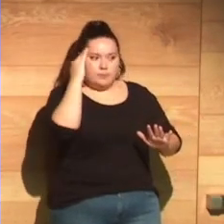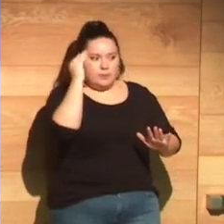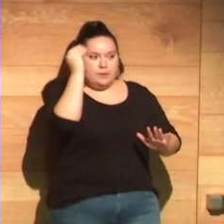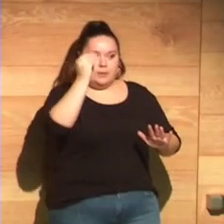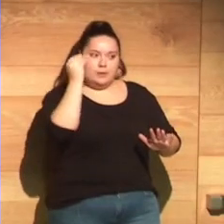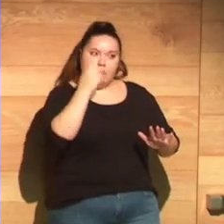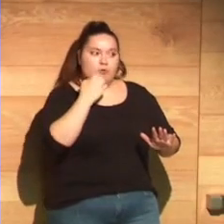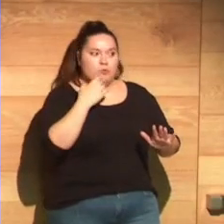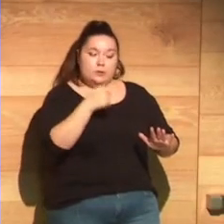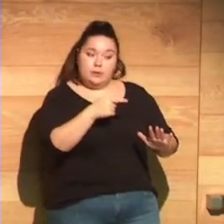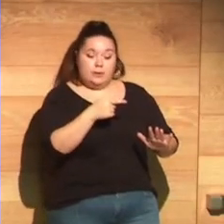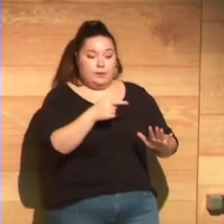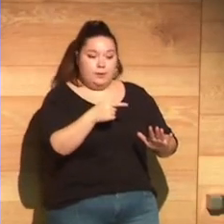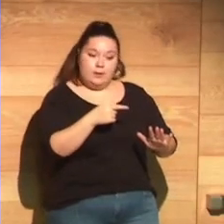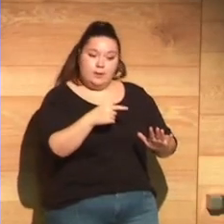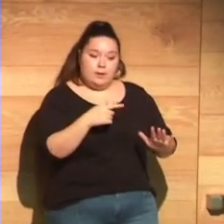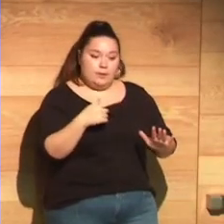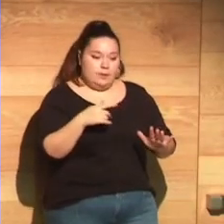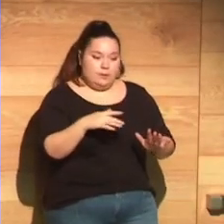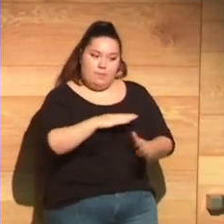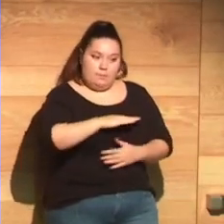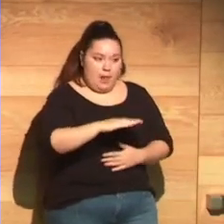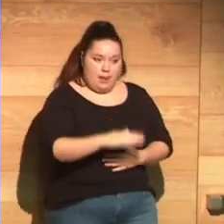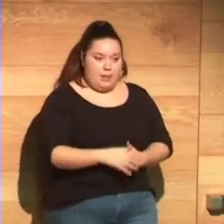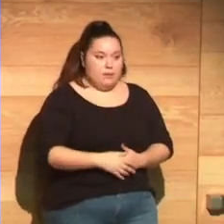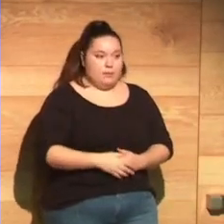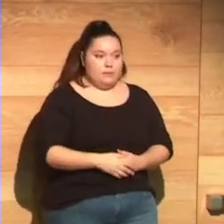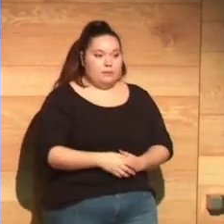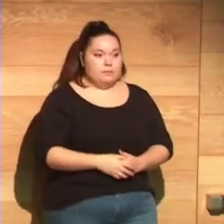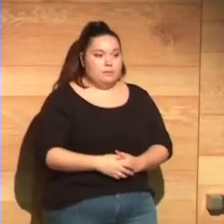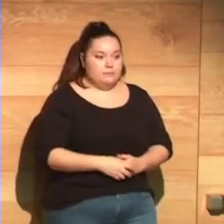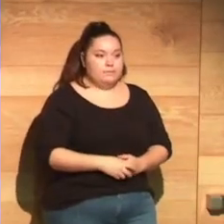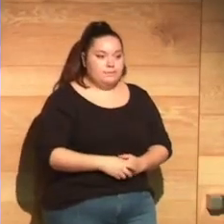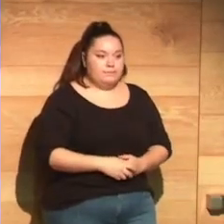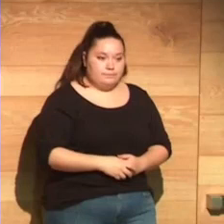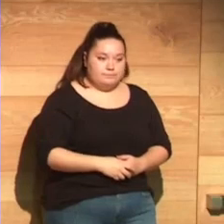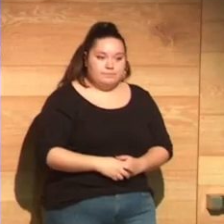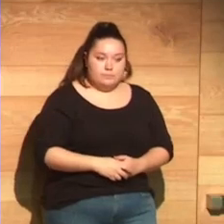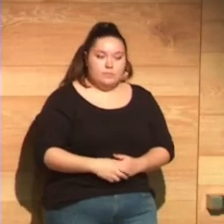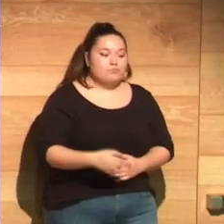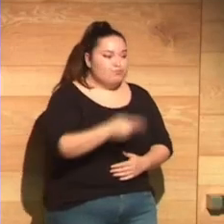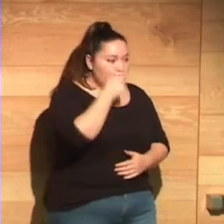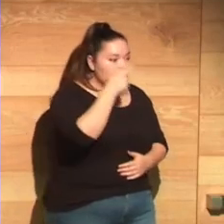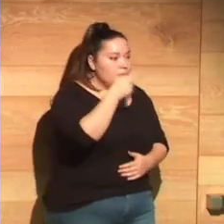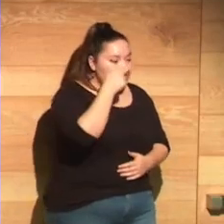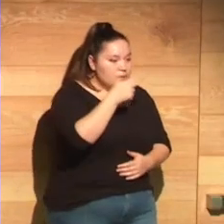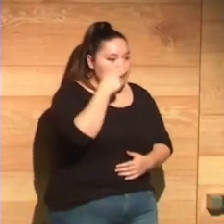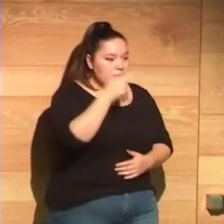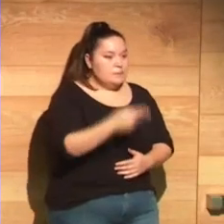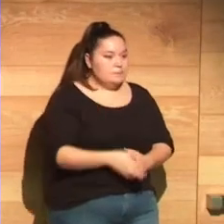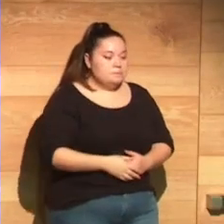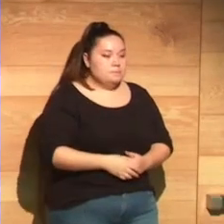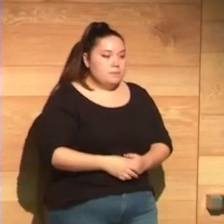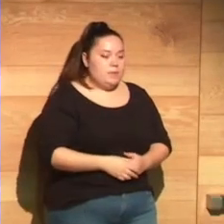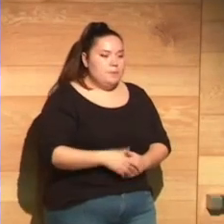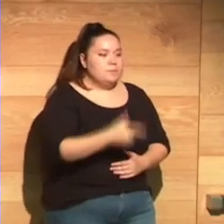parar en muchos momentos con hombres que ella consideraban que eran auténticos depredadores. Bueno, tenía